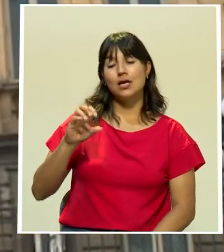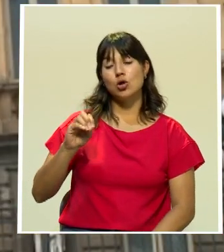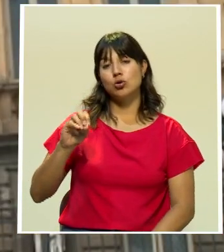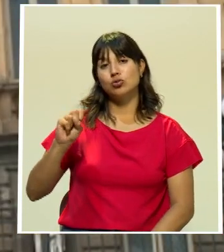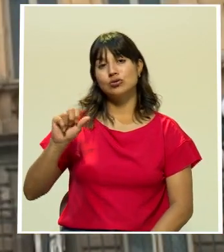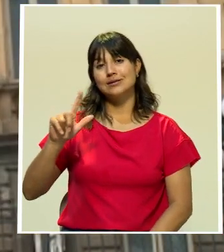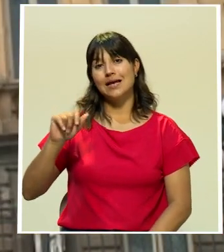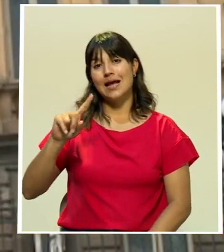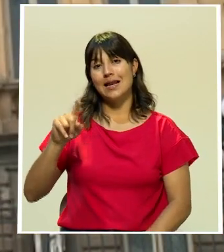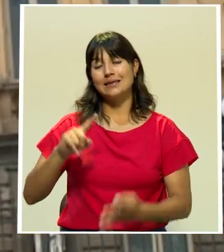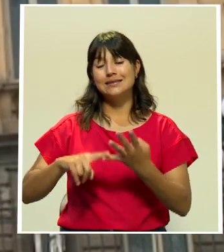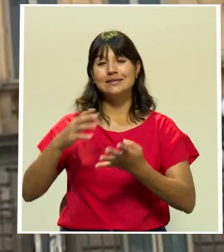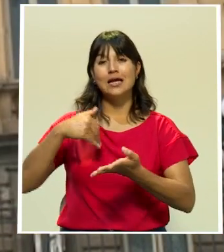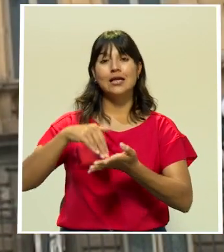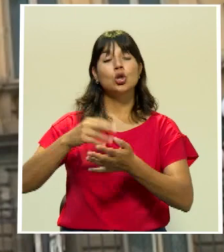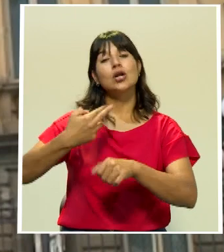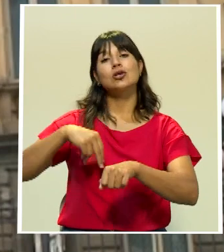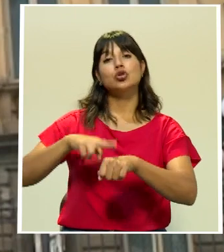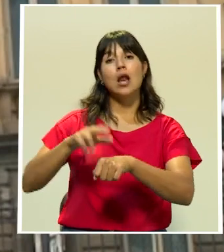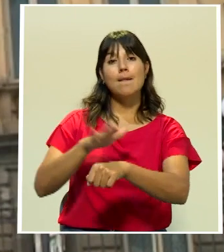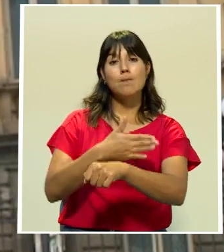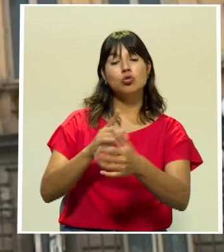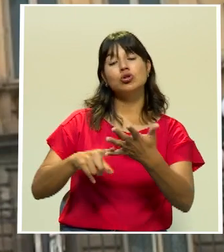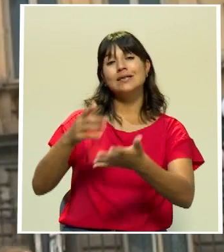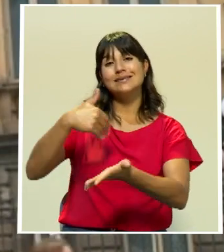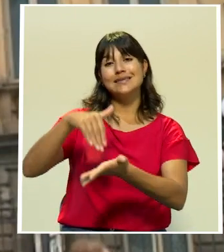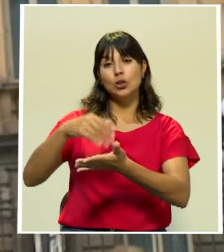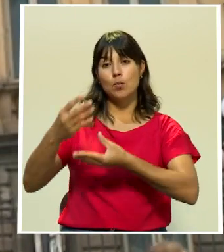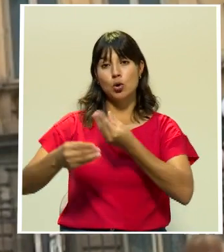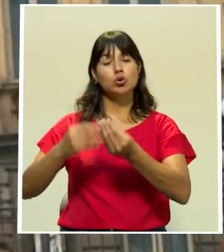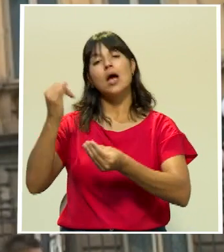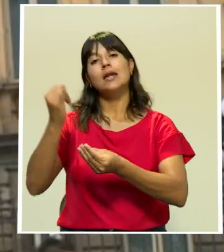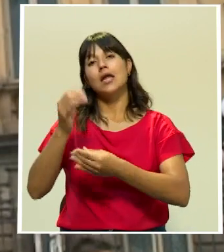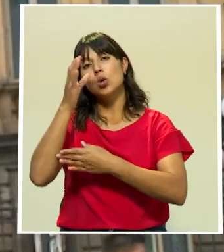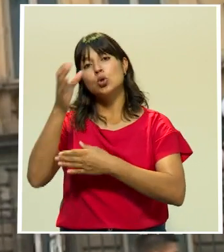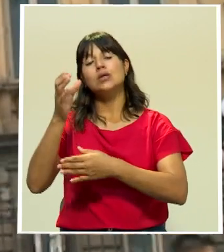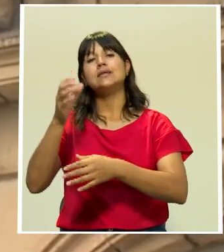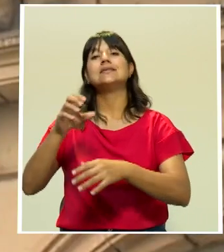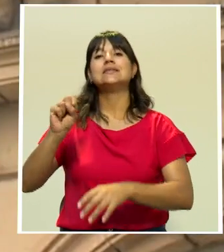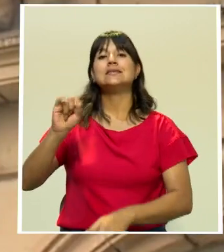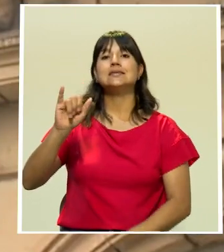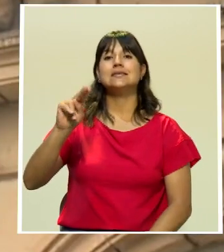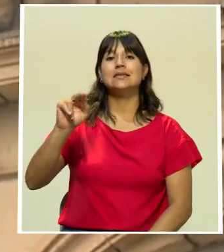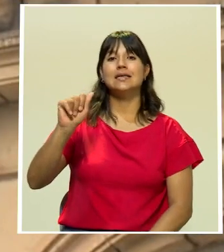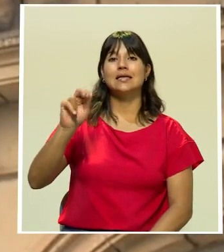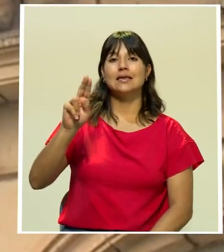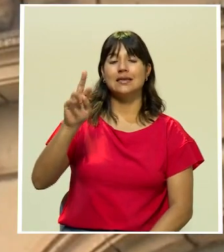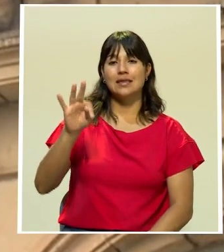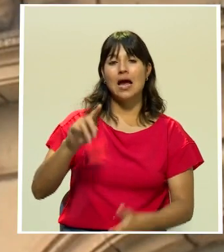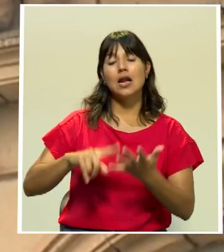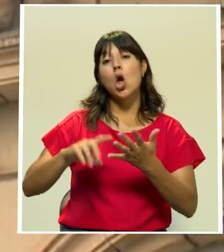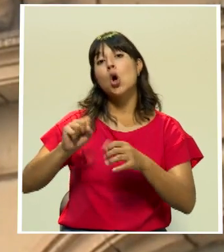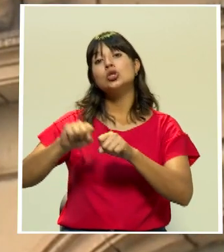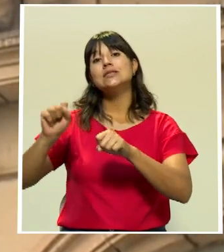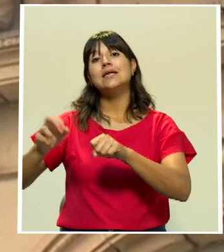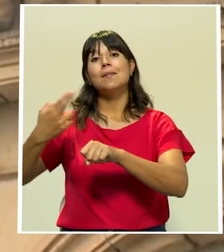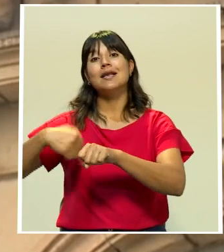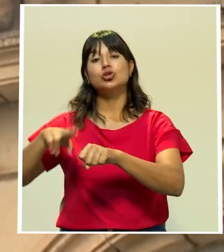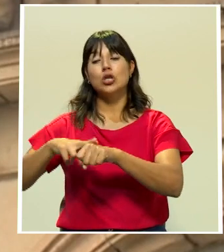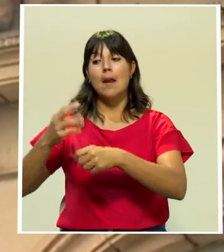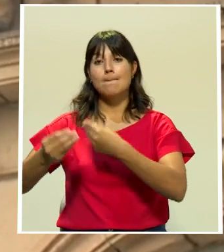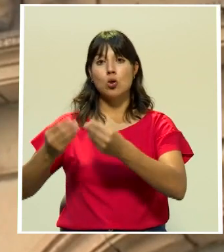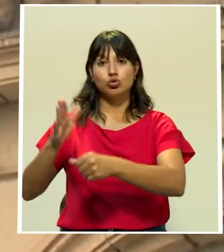de la Música, Centro de Producción Artística y Cultural, del Sistema Nacional de Radio y Televisión o el Sistema Nacional de Educación Musical.